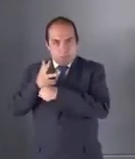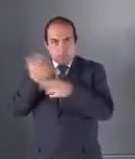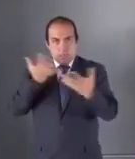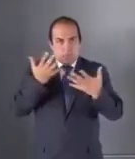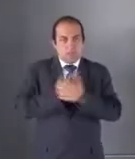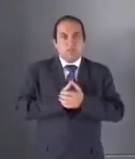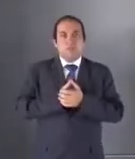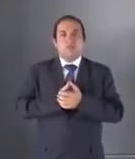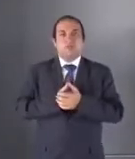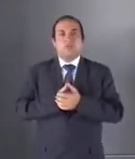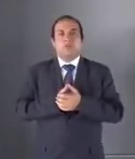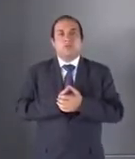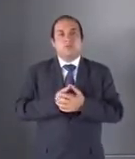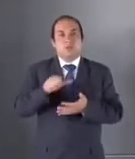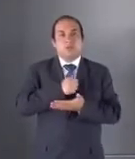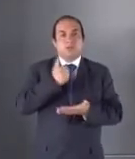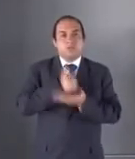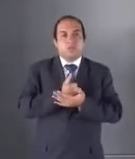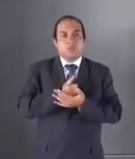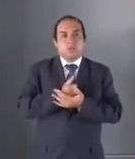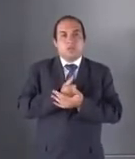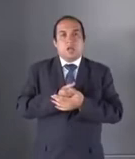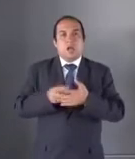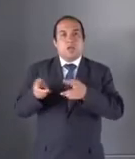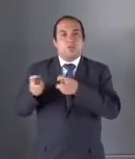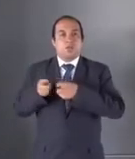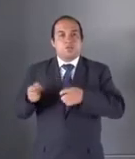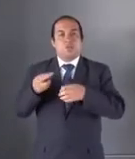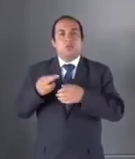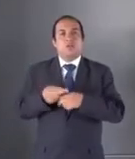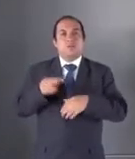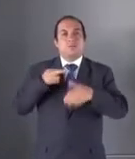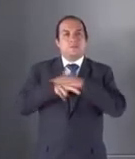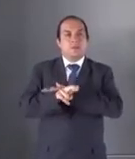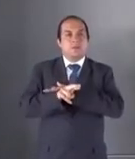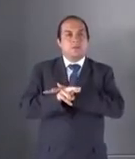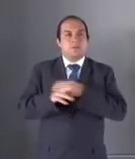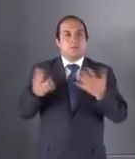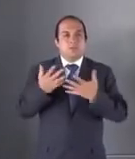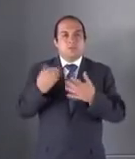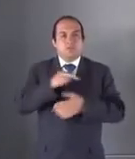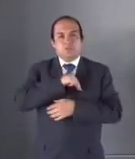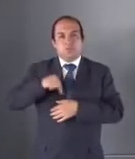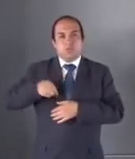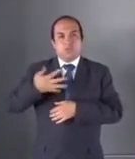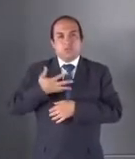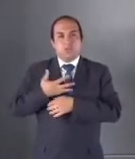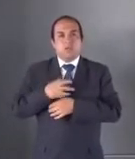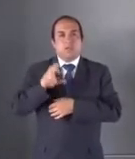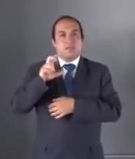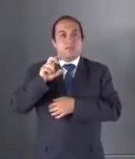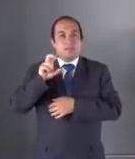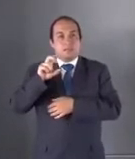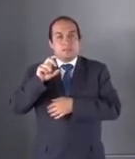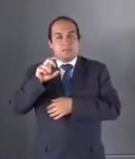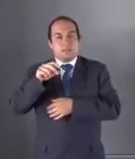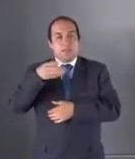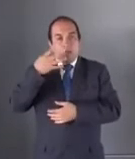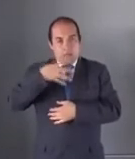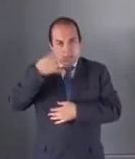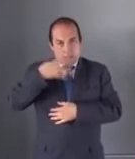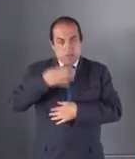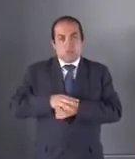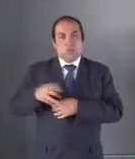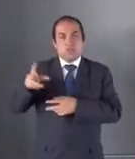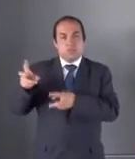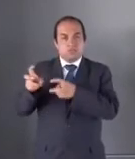concesionado de la ciudad. En robo en metro, por ejemplo, llegamos a tener cerca de 14 robos en metro antes de en